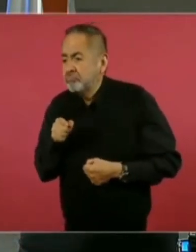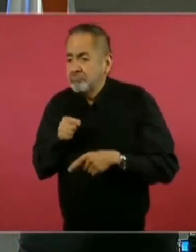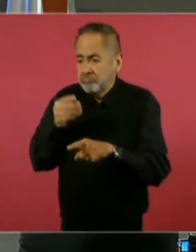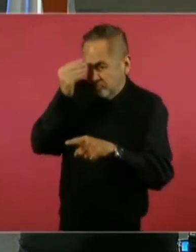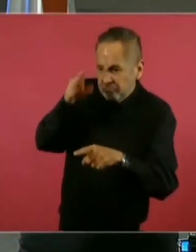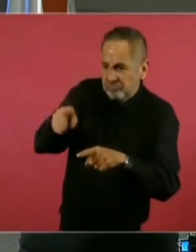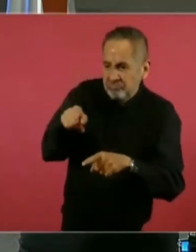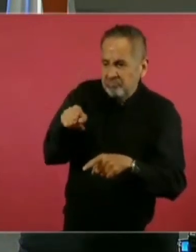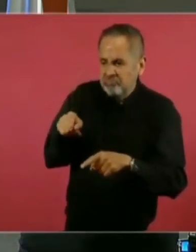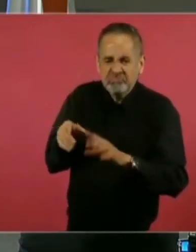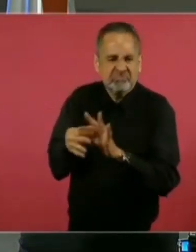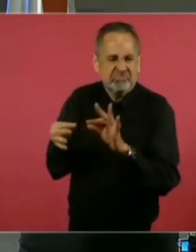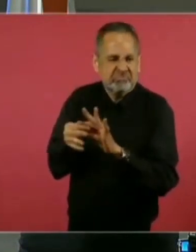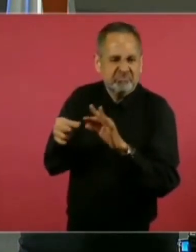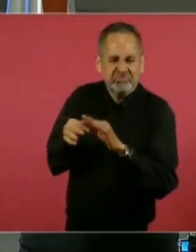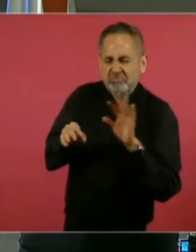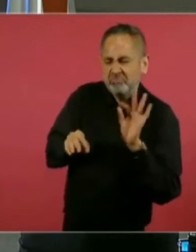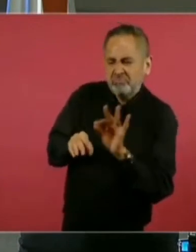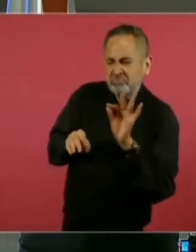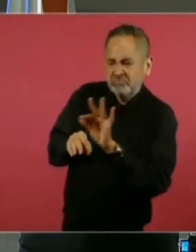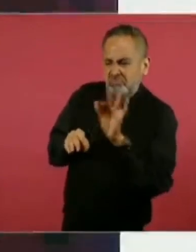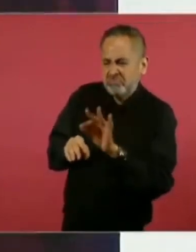es un método, y esto